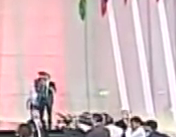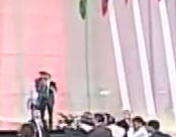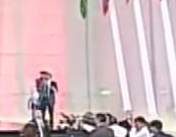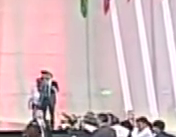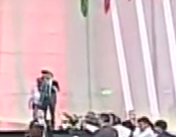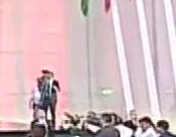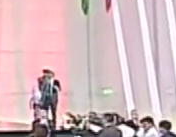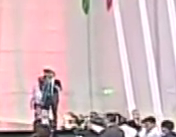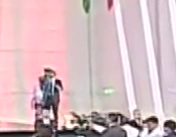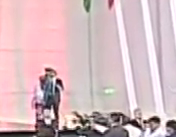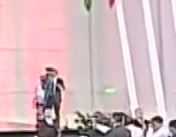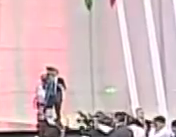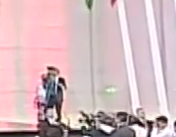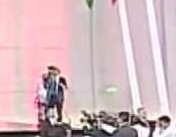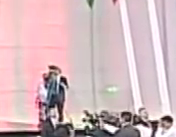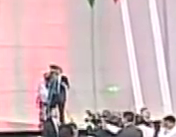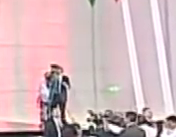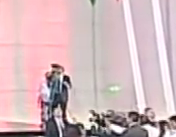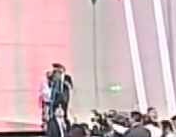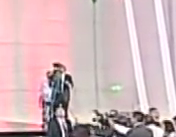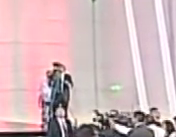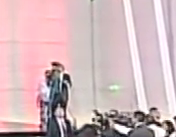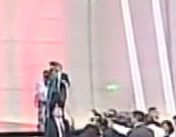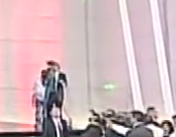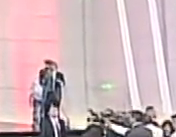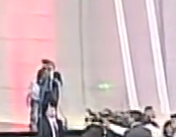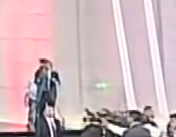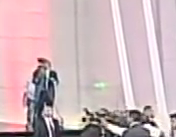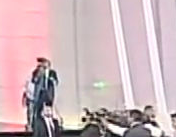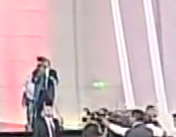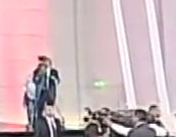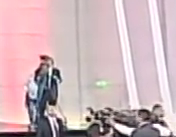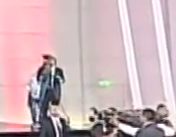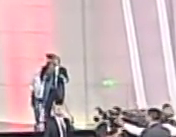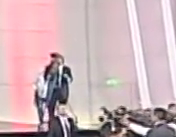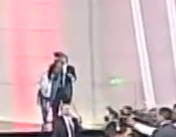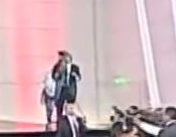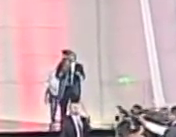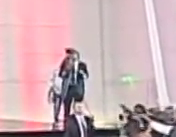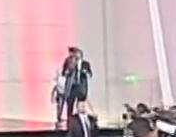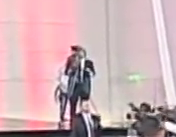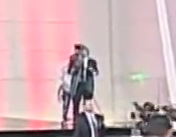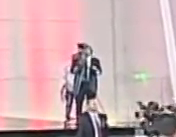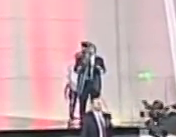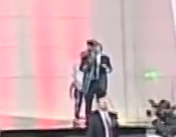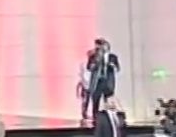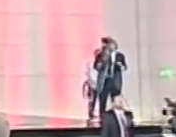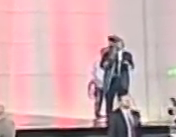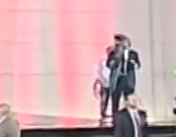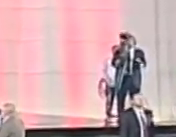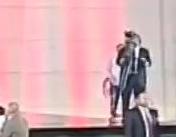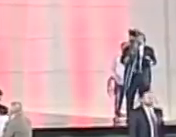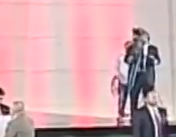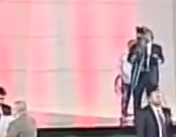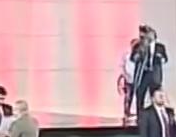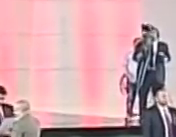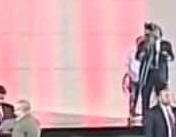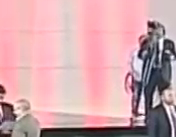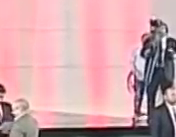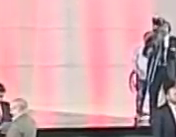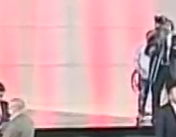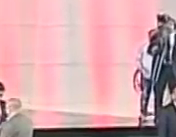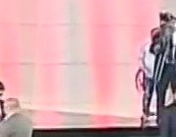independencia y para contrarrestar parte de las informaciones de la colonia. En este contexto se desarrolla este